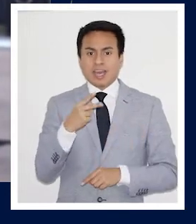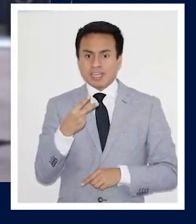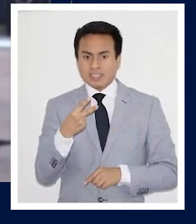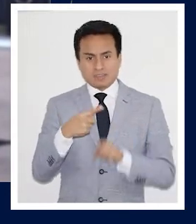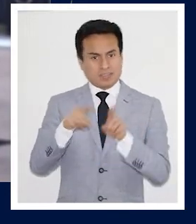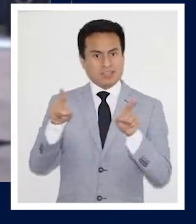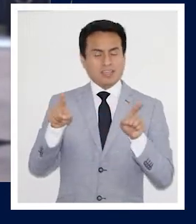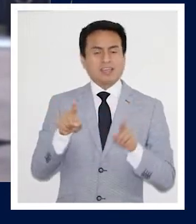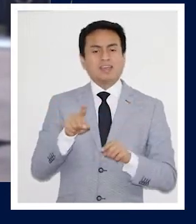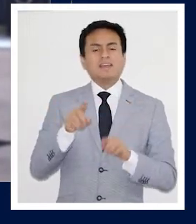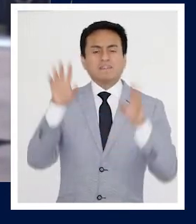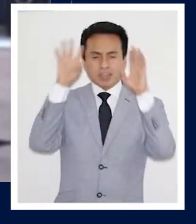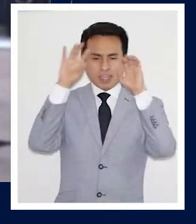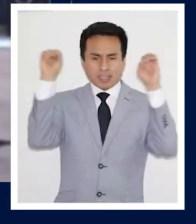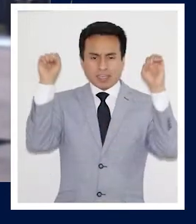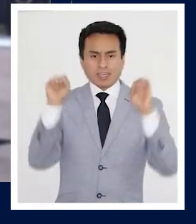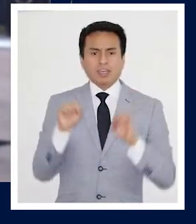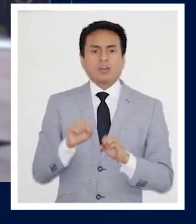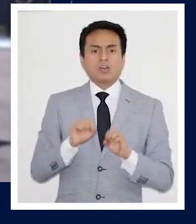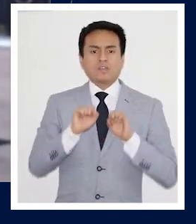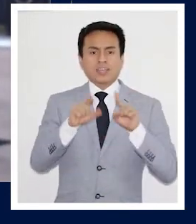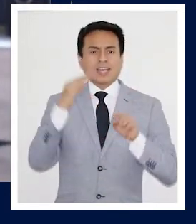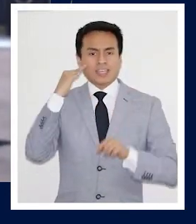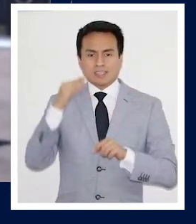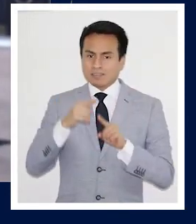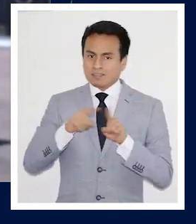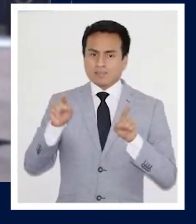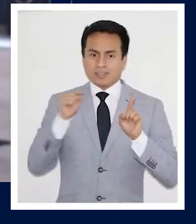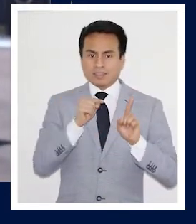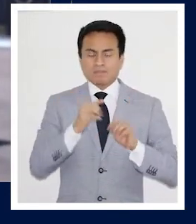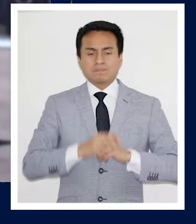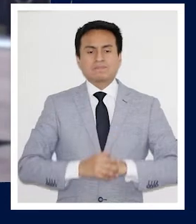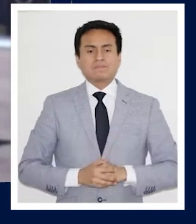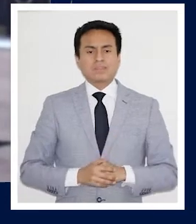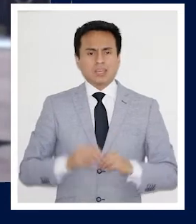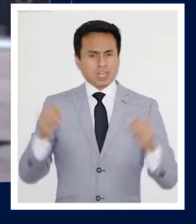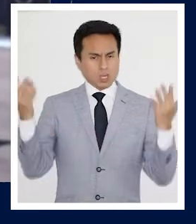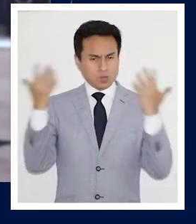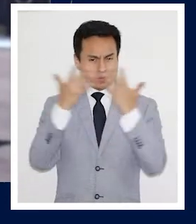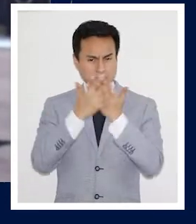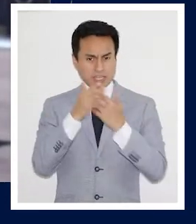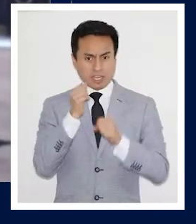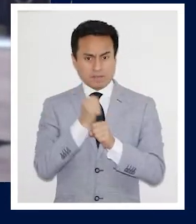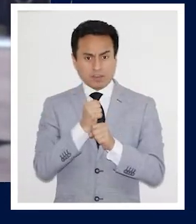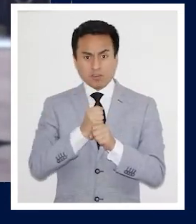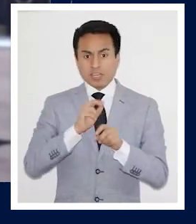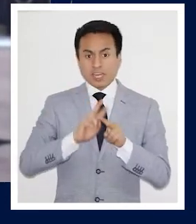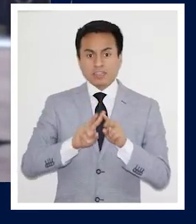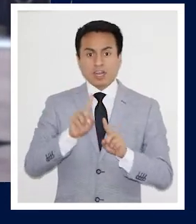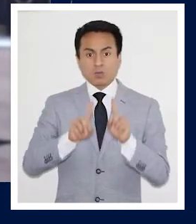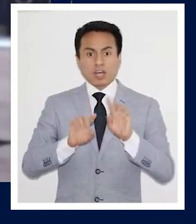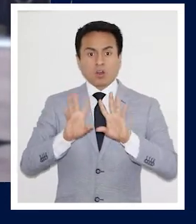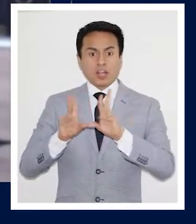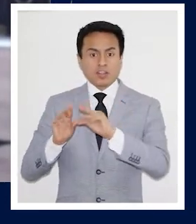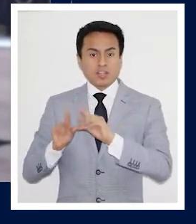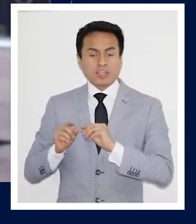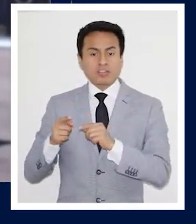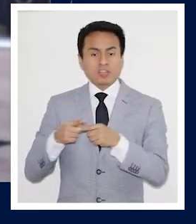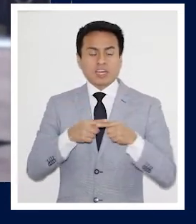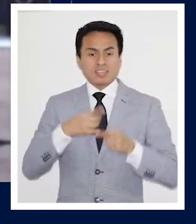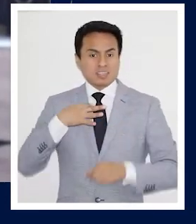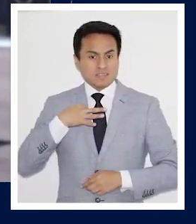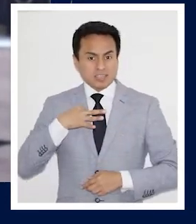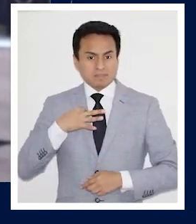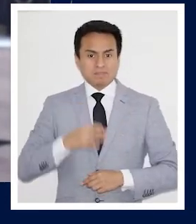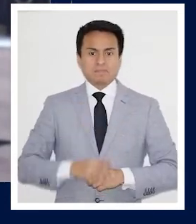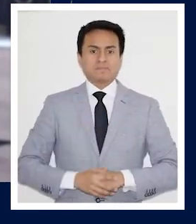el INDH, la Fiscalía o la Defensoría de la Niñez. Tampoco confundirlo con el trabajo que realizan algunas organizaciones